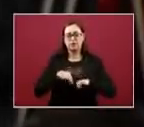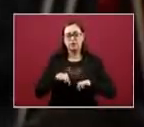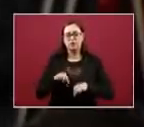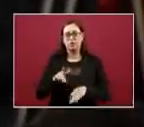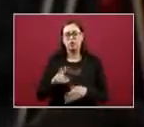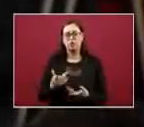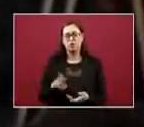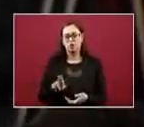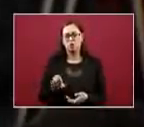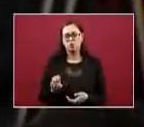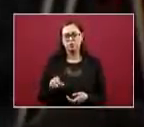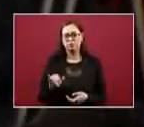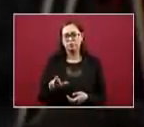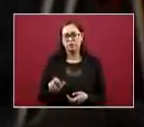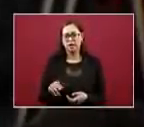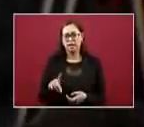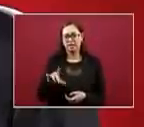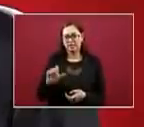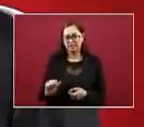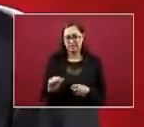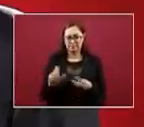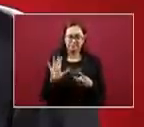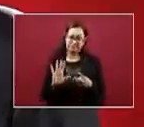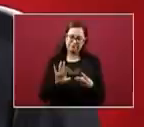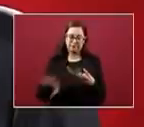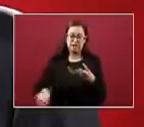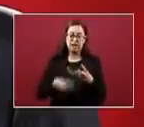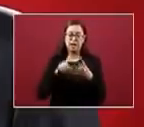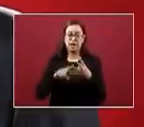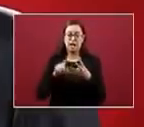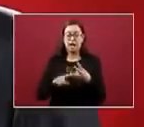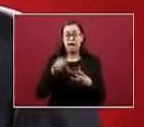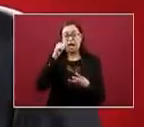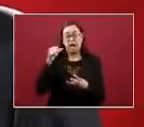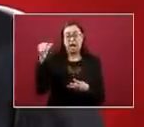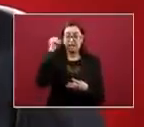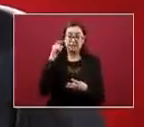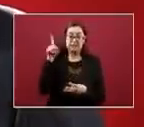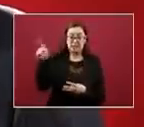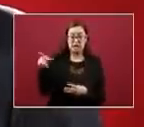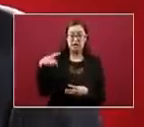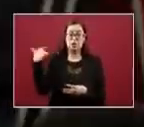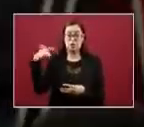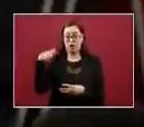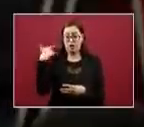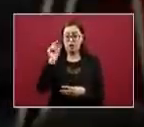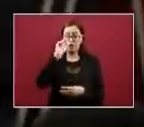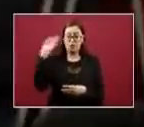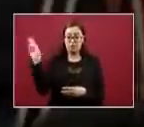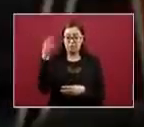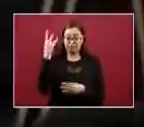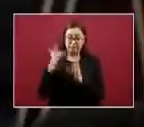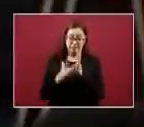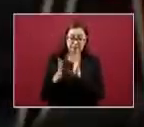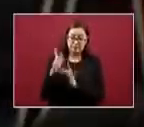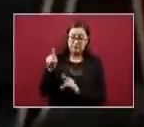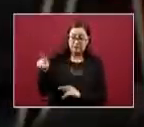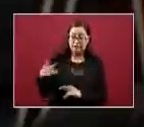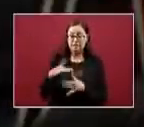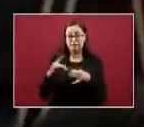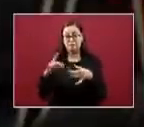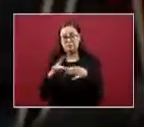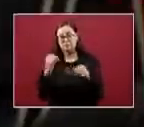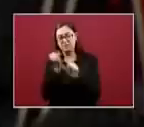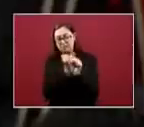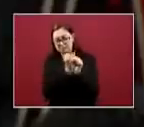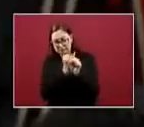Y finalmente, presidente, ayer la Universidad Jesuita de Guadalajara publica un estudio acerca de una red